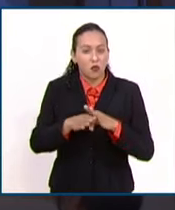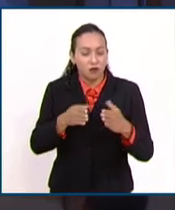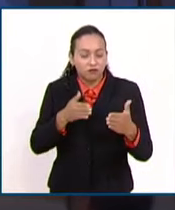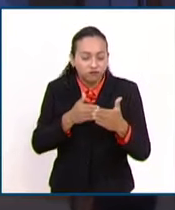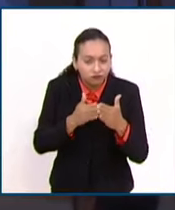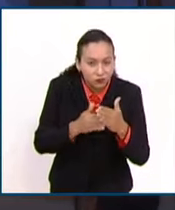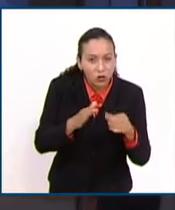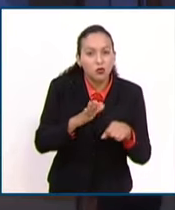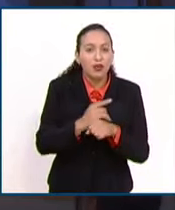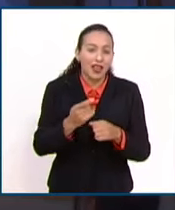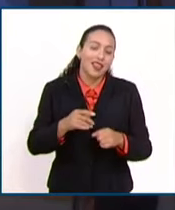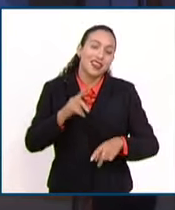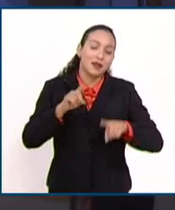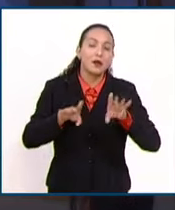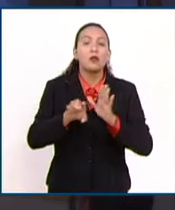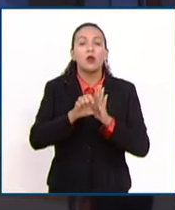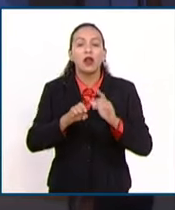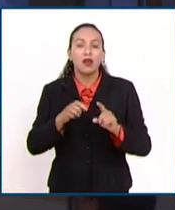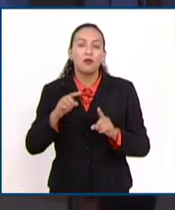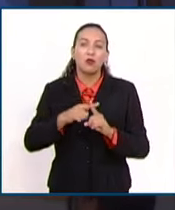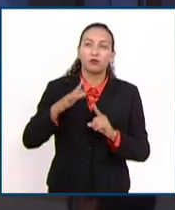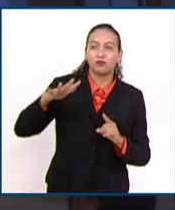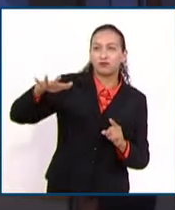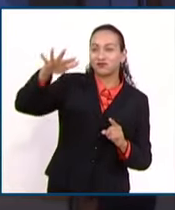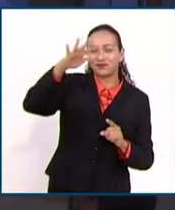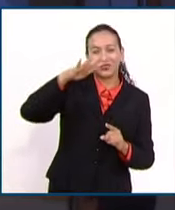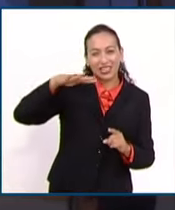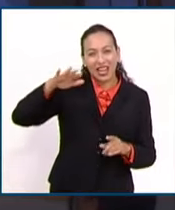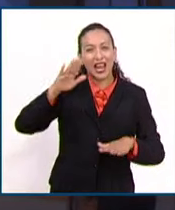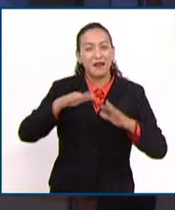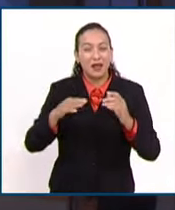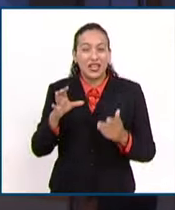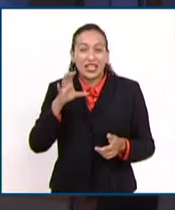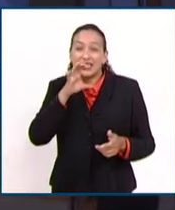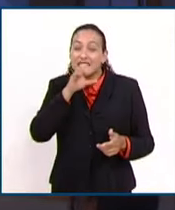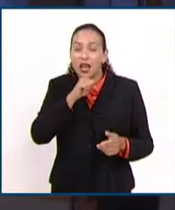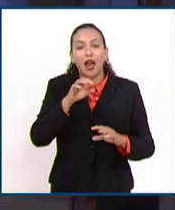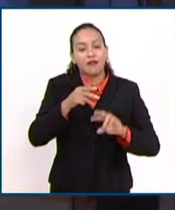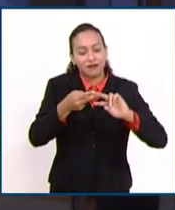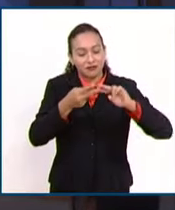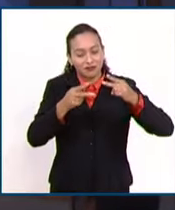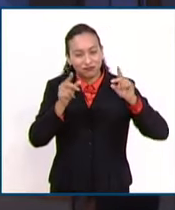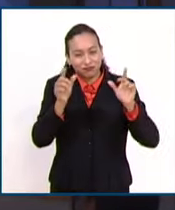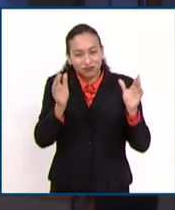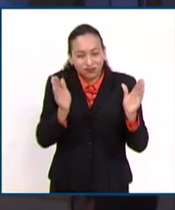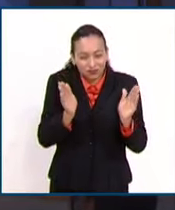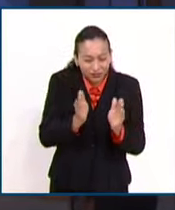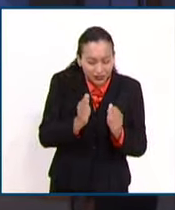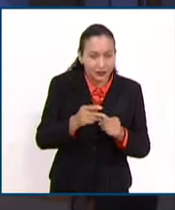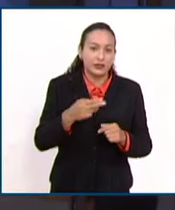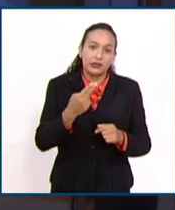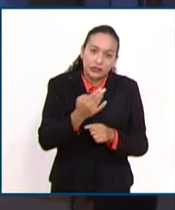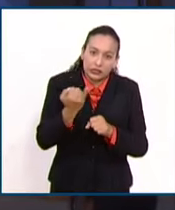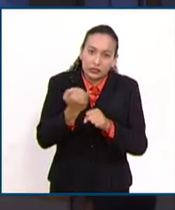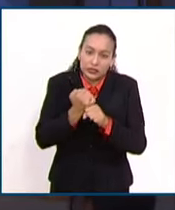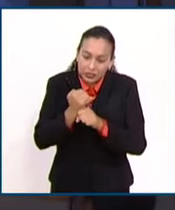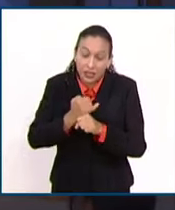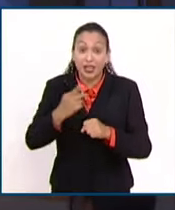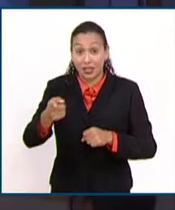las condiciones ambientales y se degrada a temperaturas altas. Para el canal del Poder Judicial de la